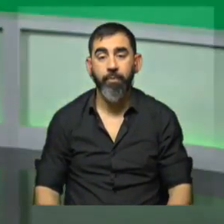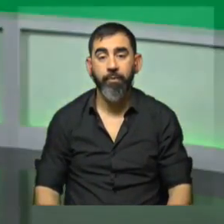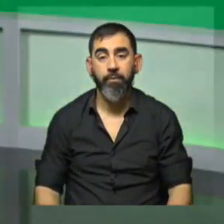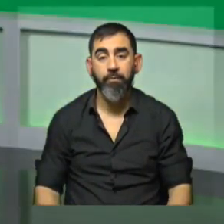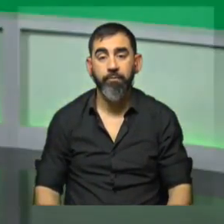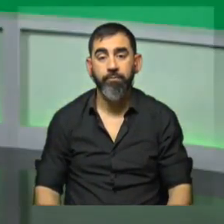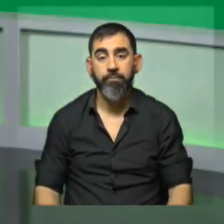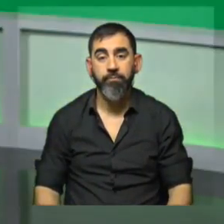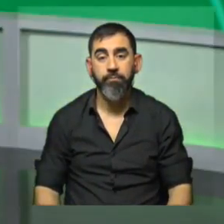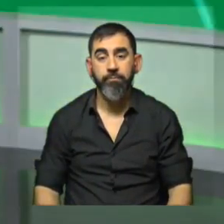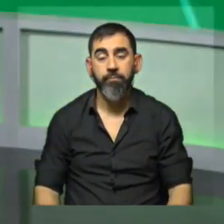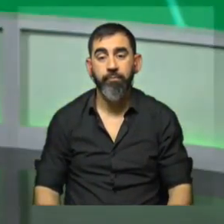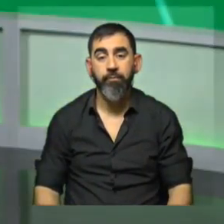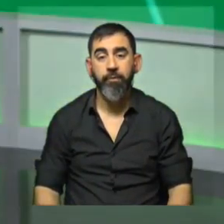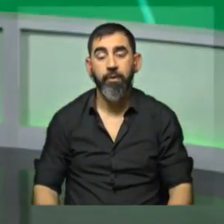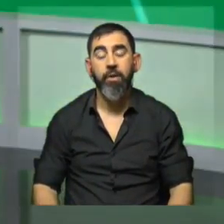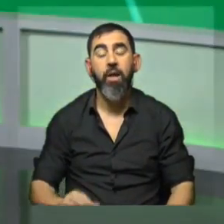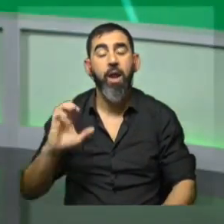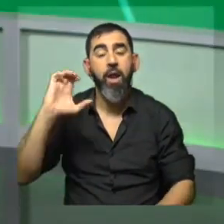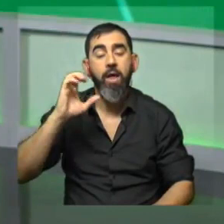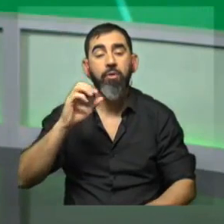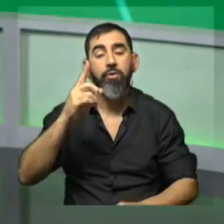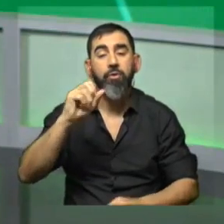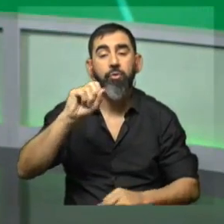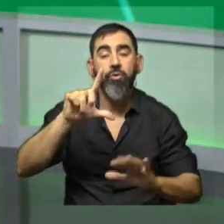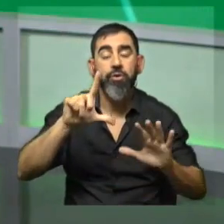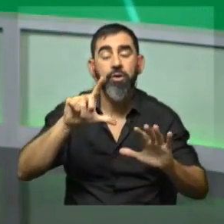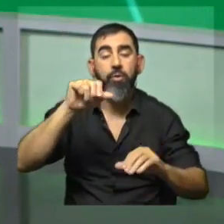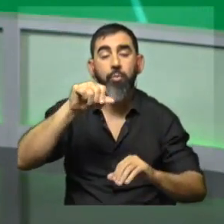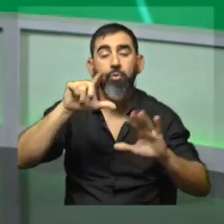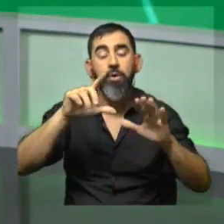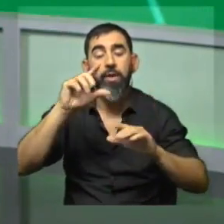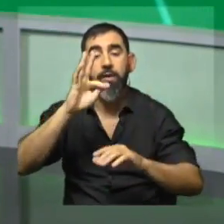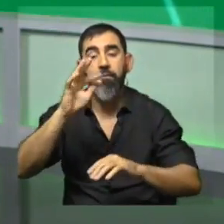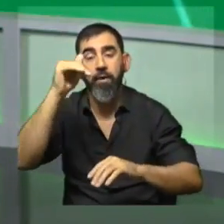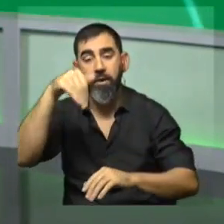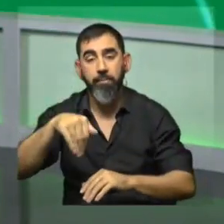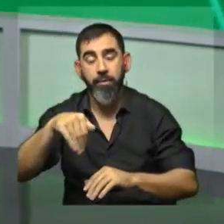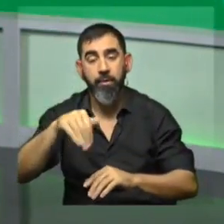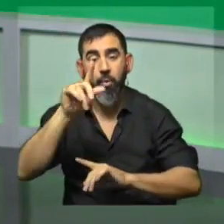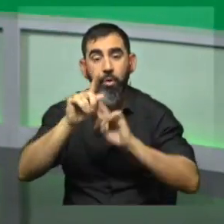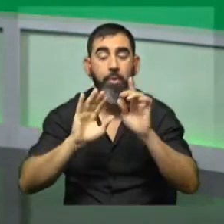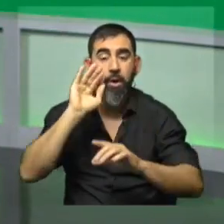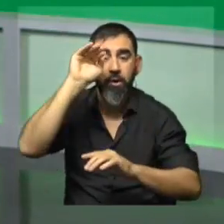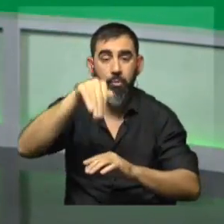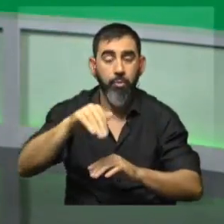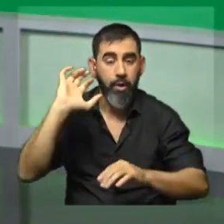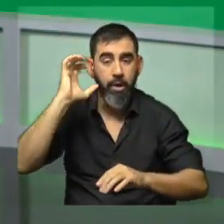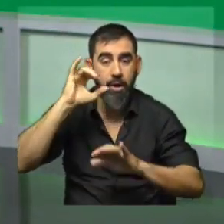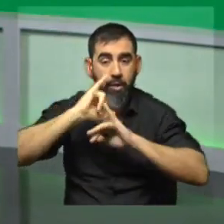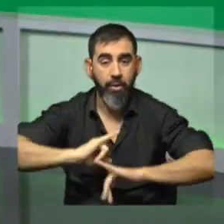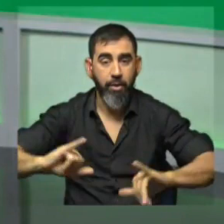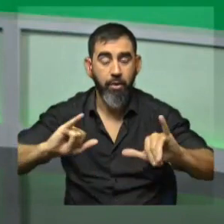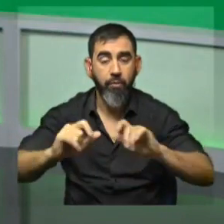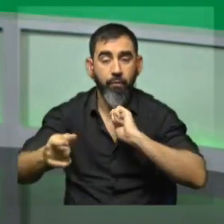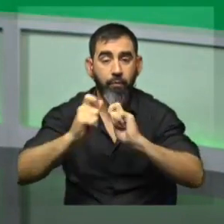Saludamos como siempre a la audiencia de Uniradio 107.7 FM, la Universidad de la República, a través de su radio.